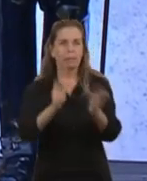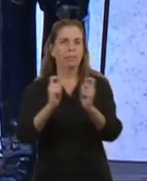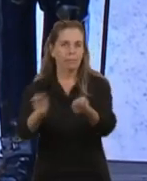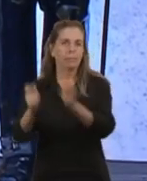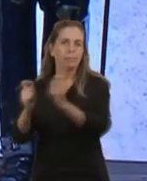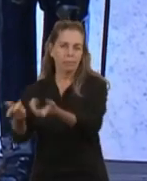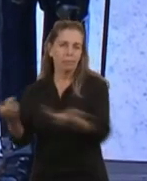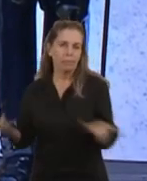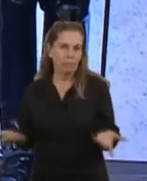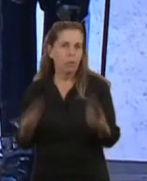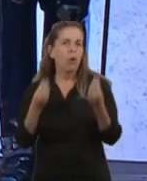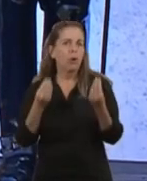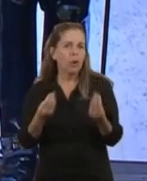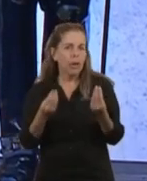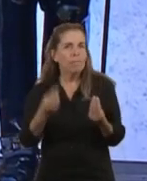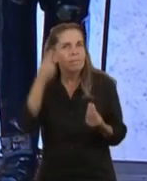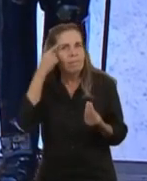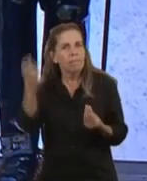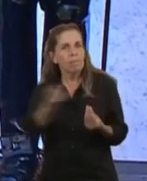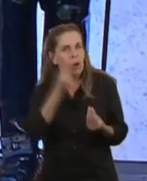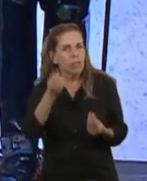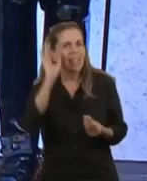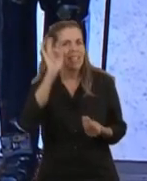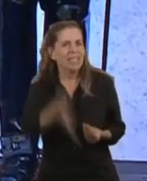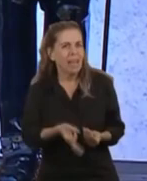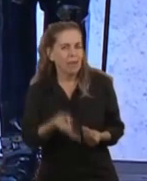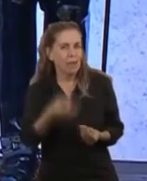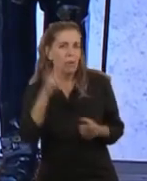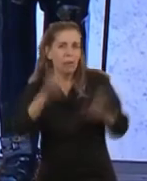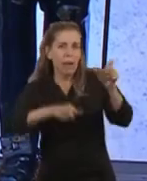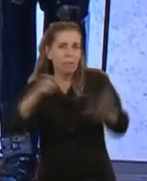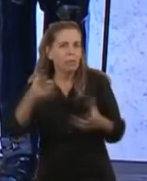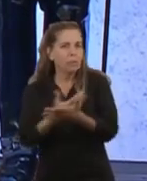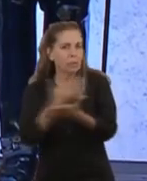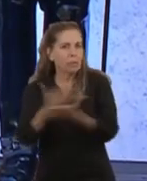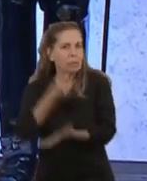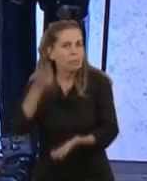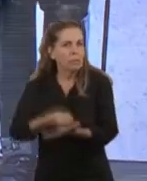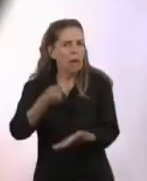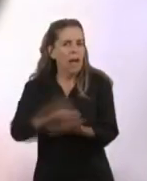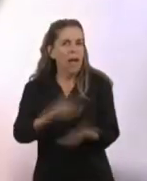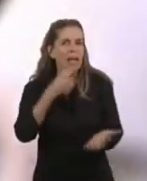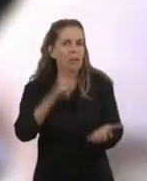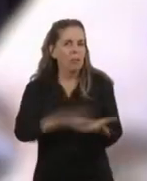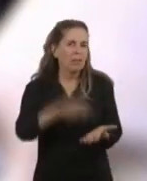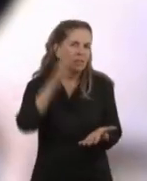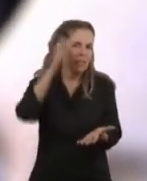nación si no le quitamos el peso de Estado de encima a los argentinos de bien.